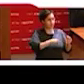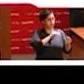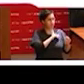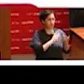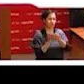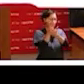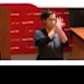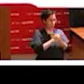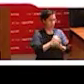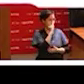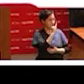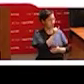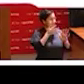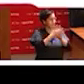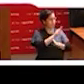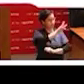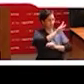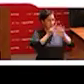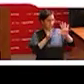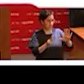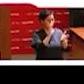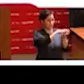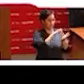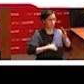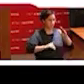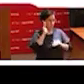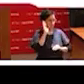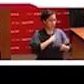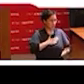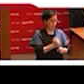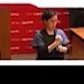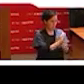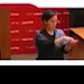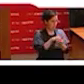las comunidades autónomas más de 37 eh centros de trabajo